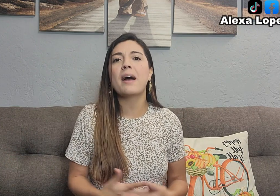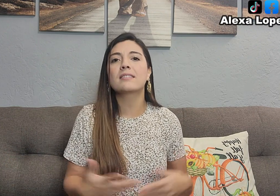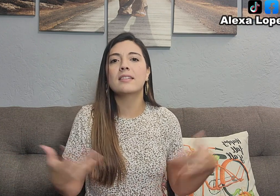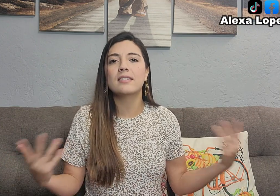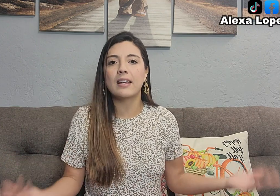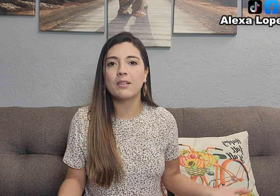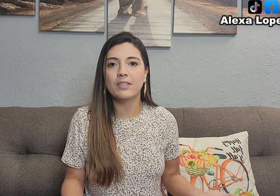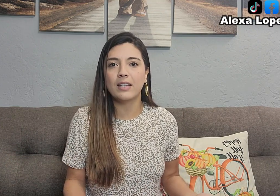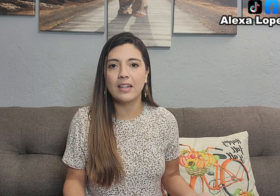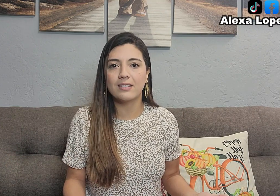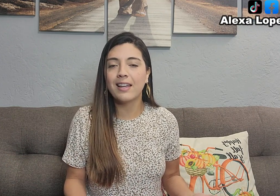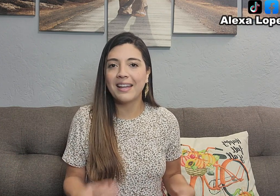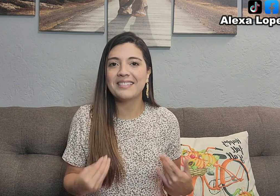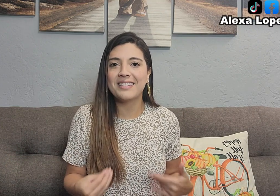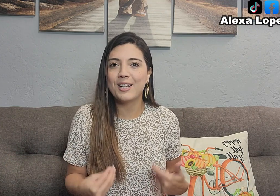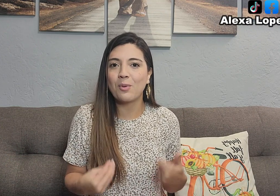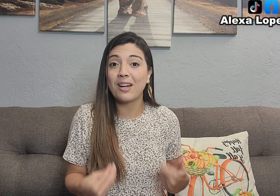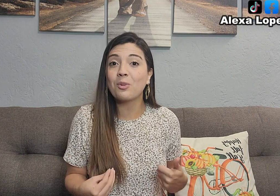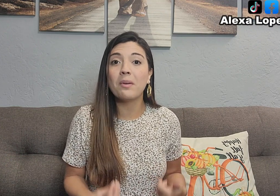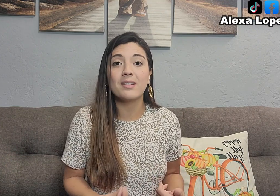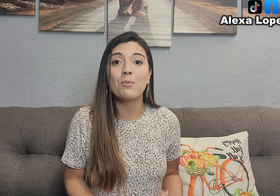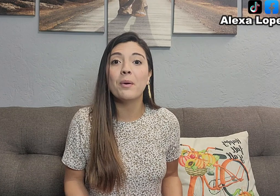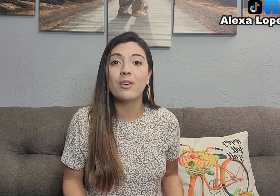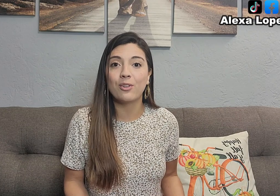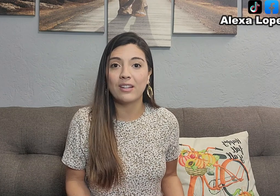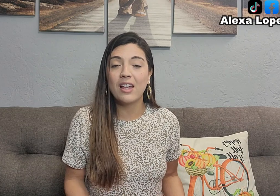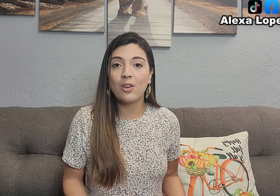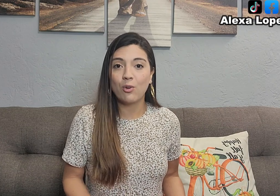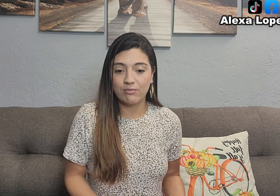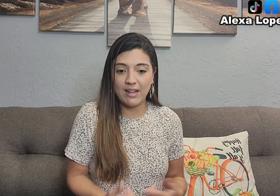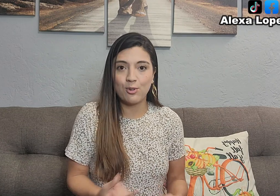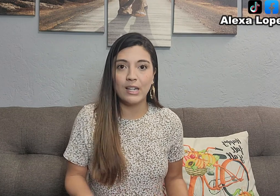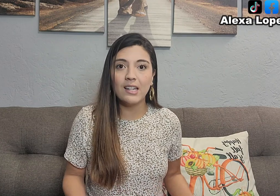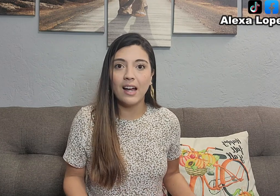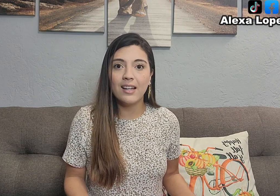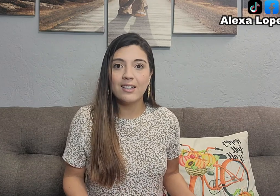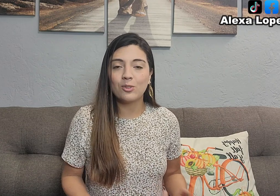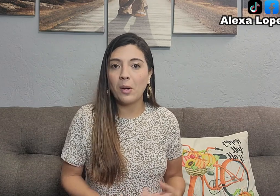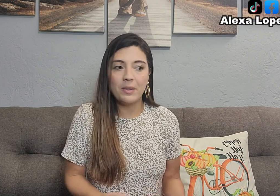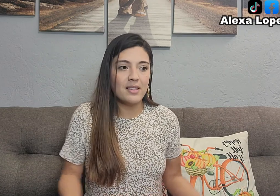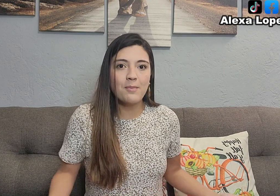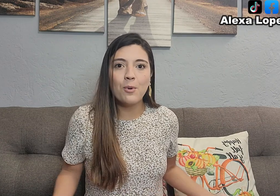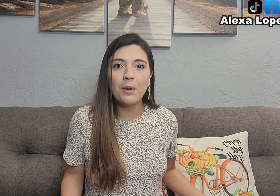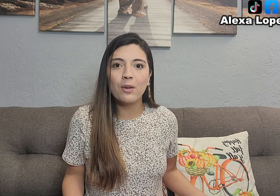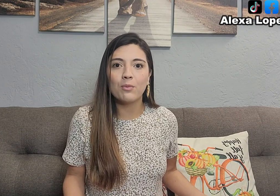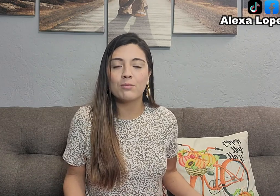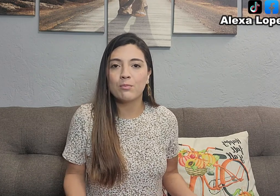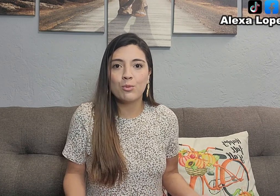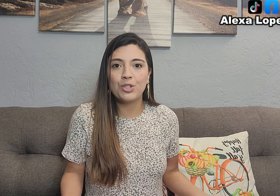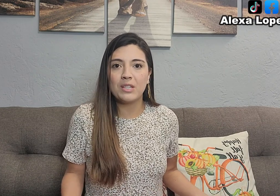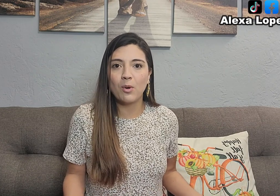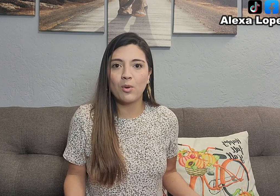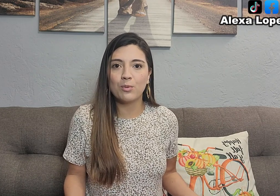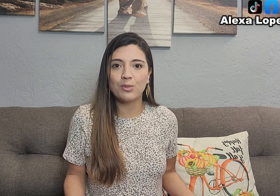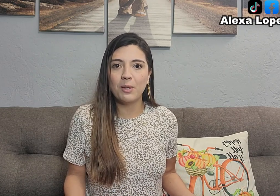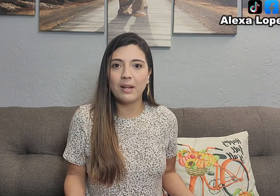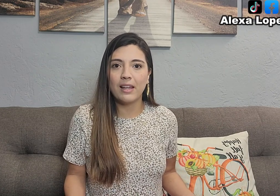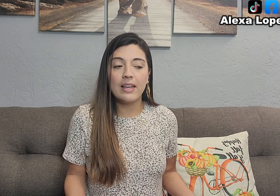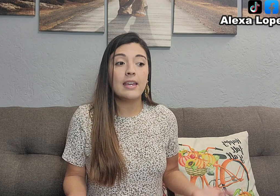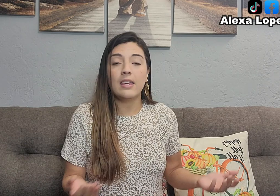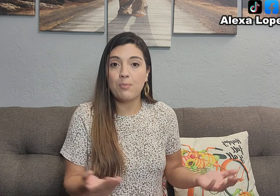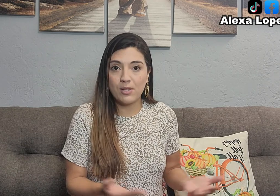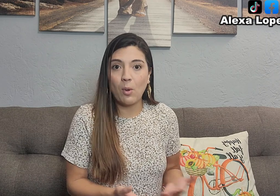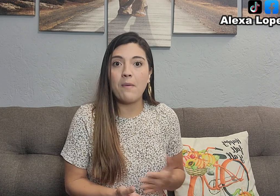tiene más de 100 refinerías, es decir, esto acá todavía se mueve con gasolina, todavía se mueve con muchísimo